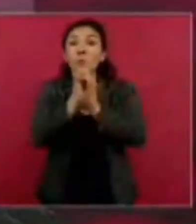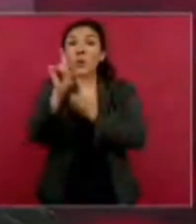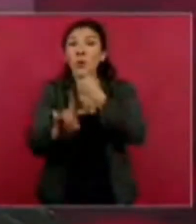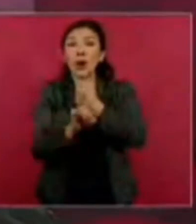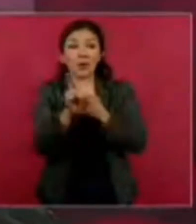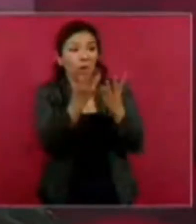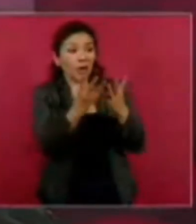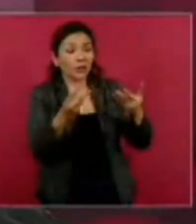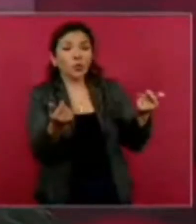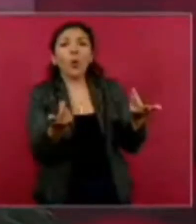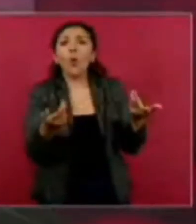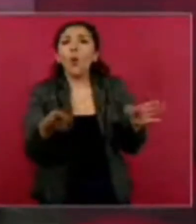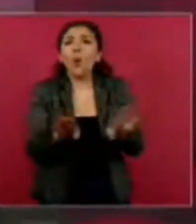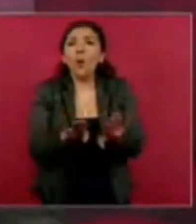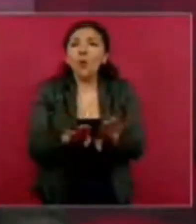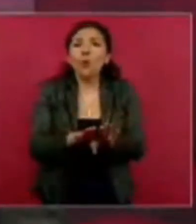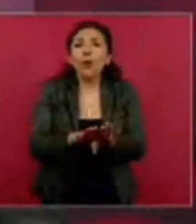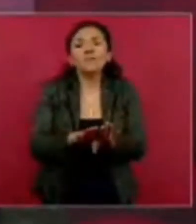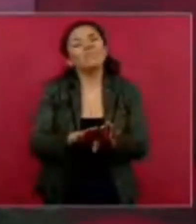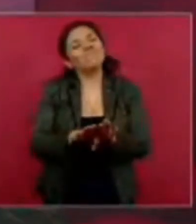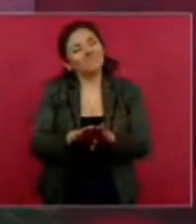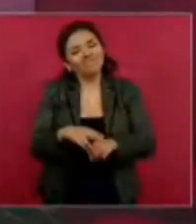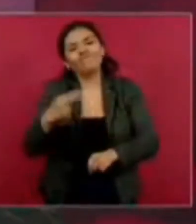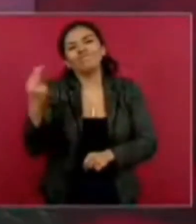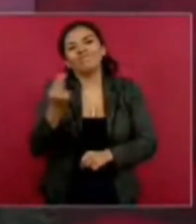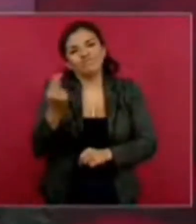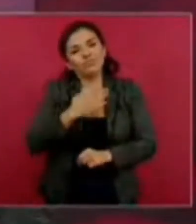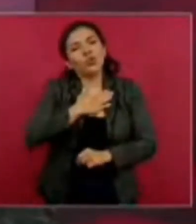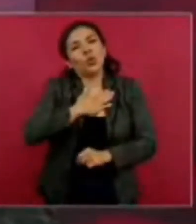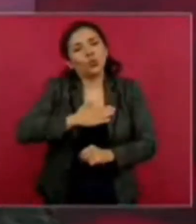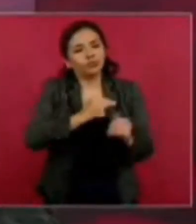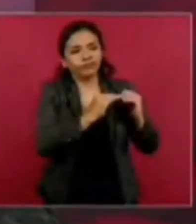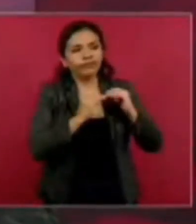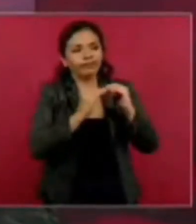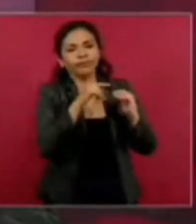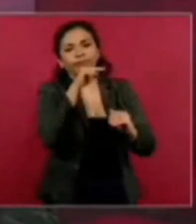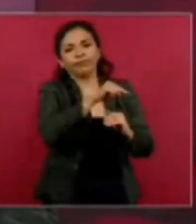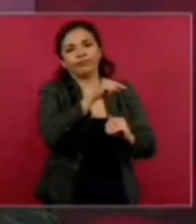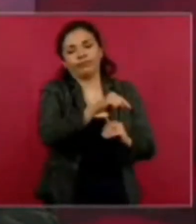problema? Pues hay que democratizar el Poder Judicial.